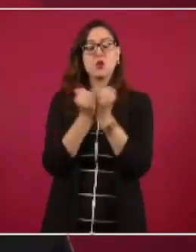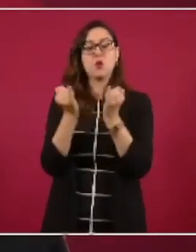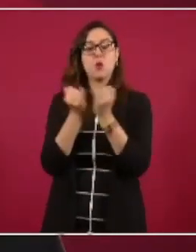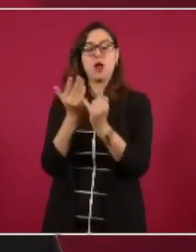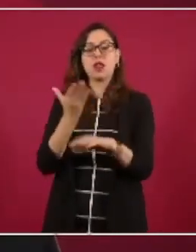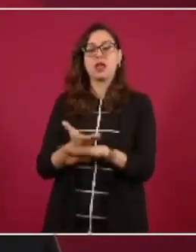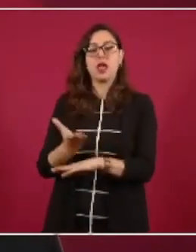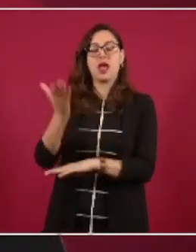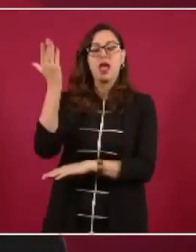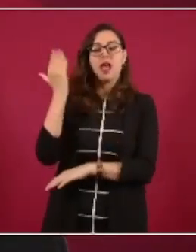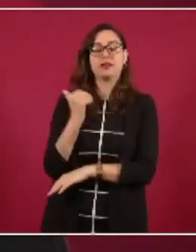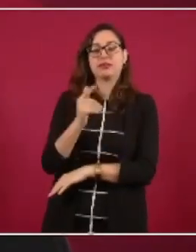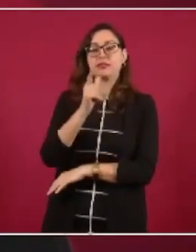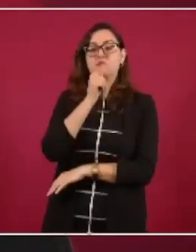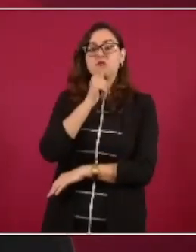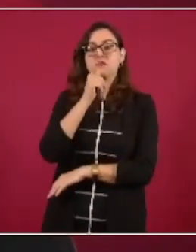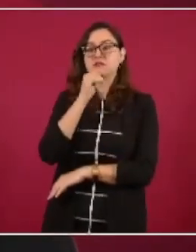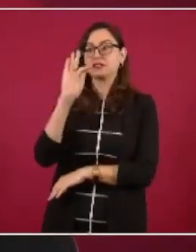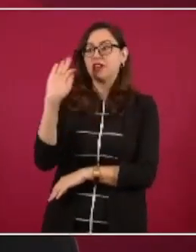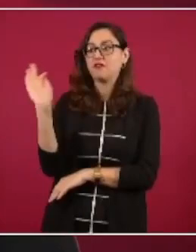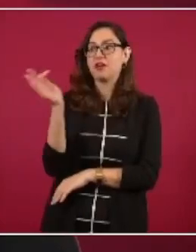Sería terrible,